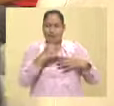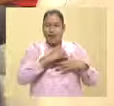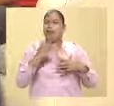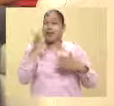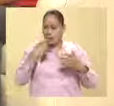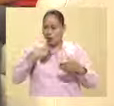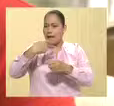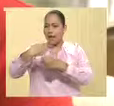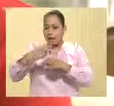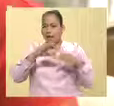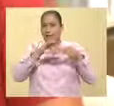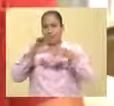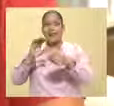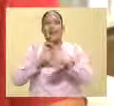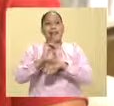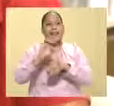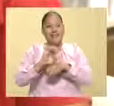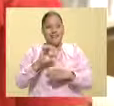en